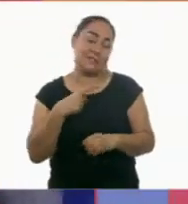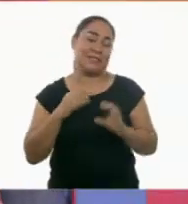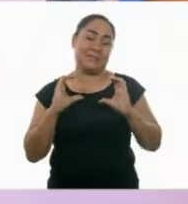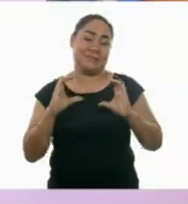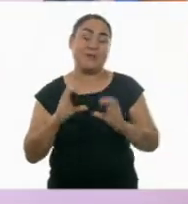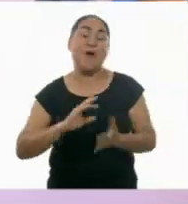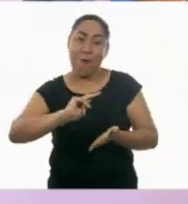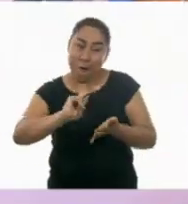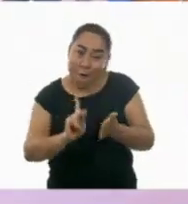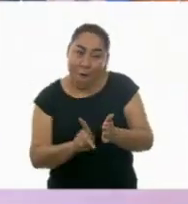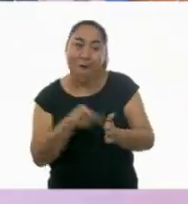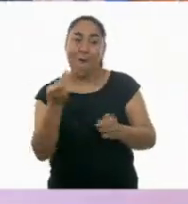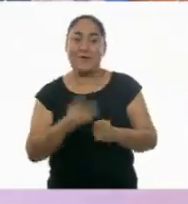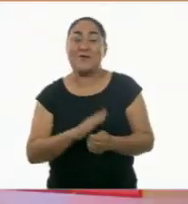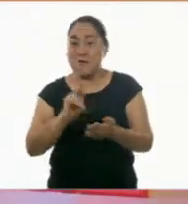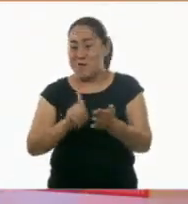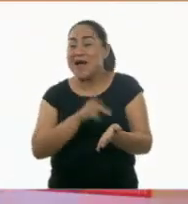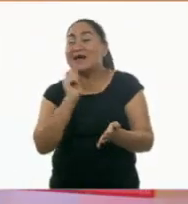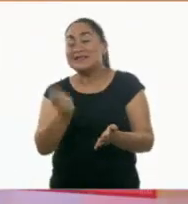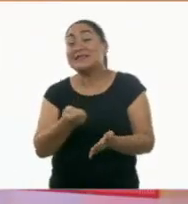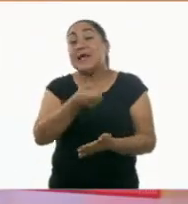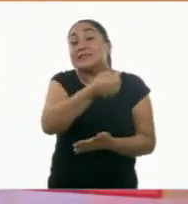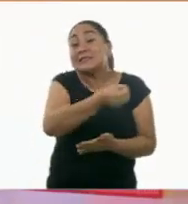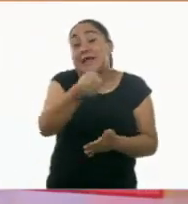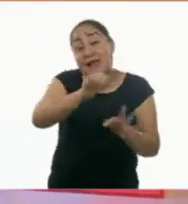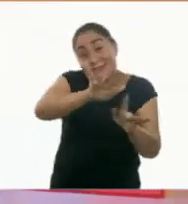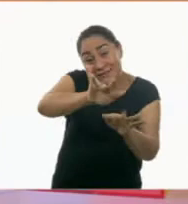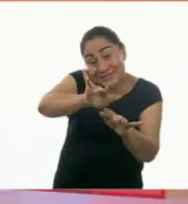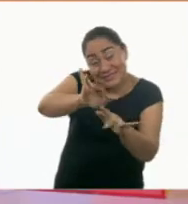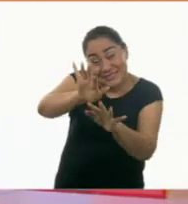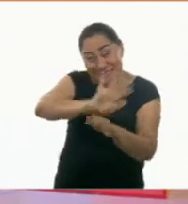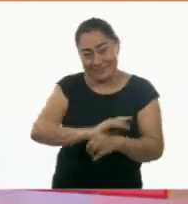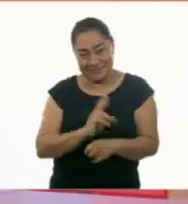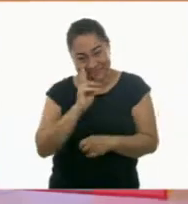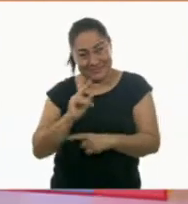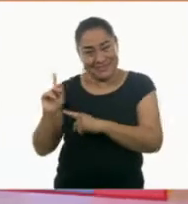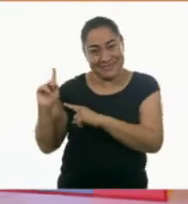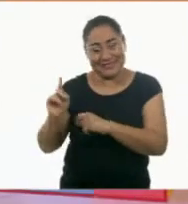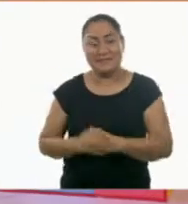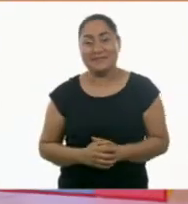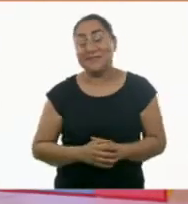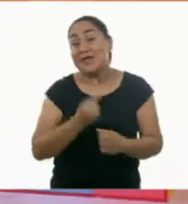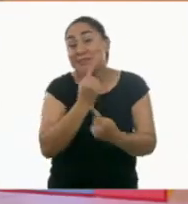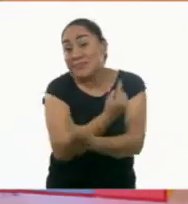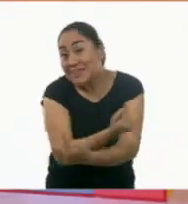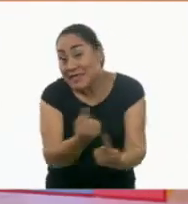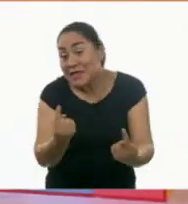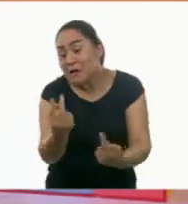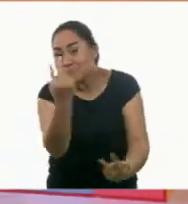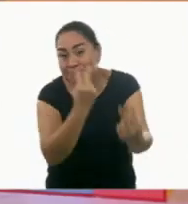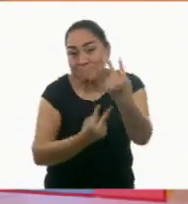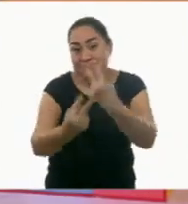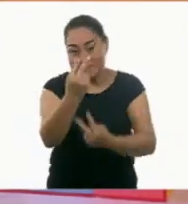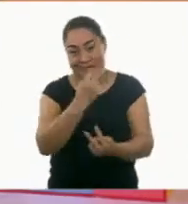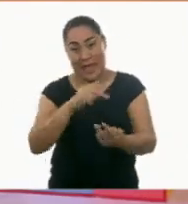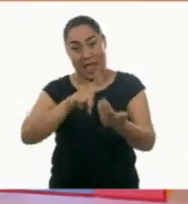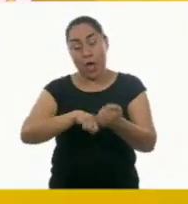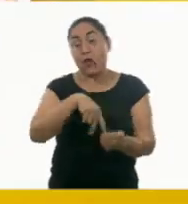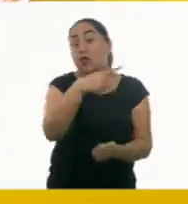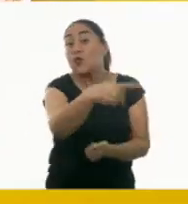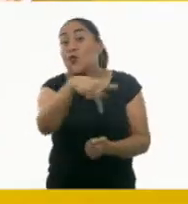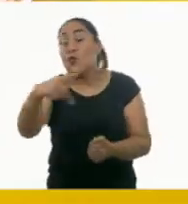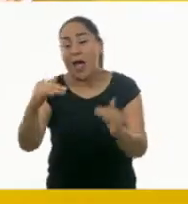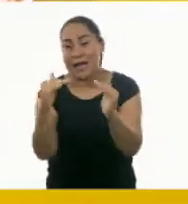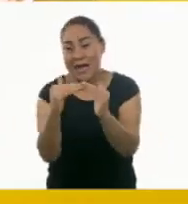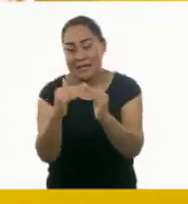saludo nuevamente allá en casa, nuevamente a todos los niños y niñas que nos ven en su casita. Pues